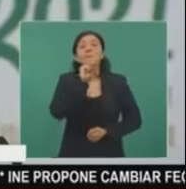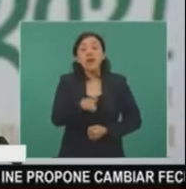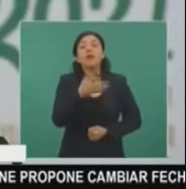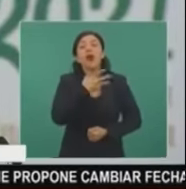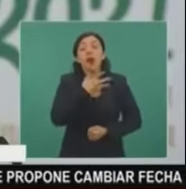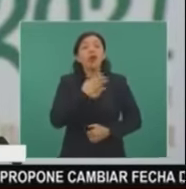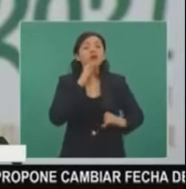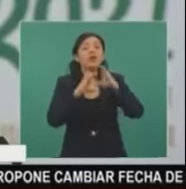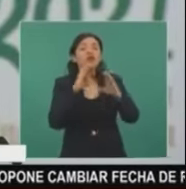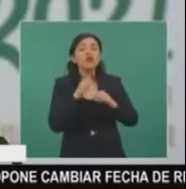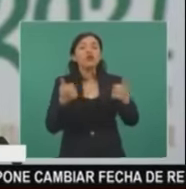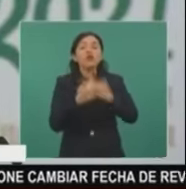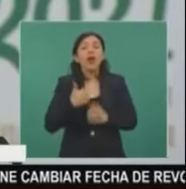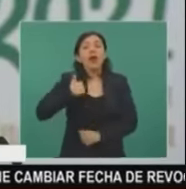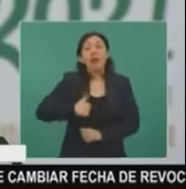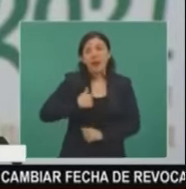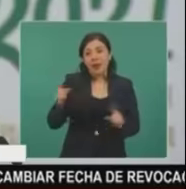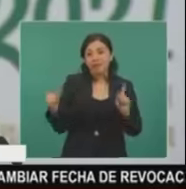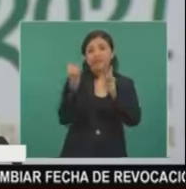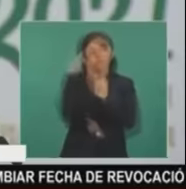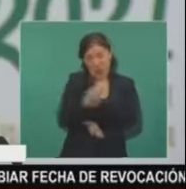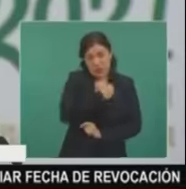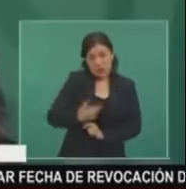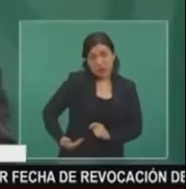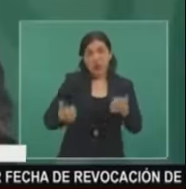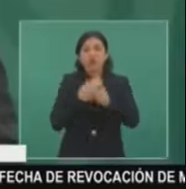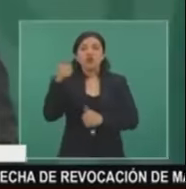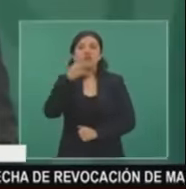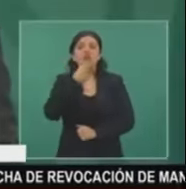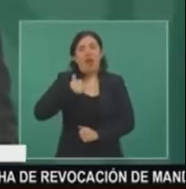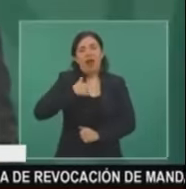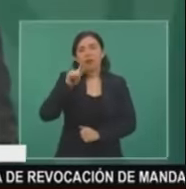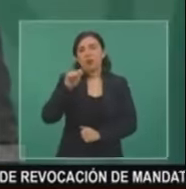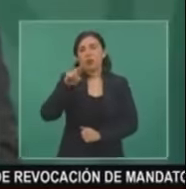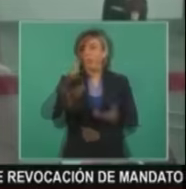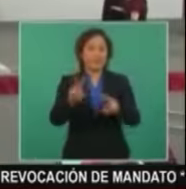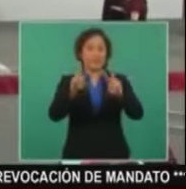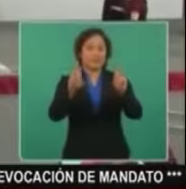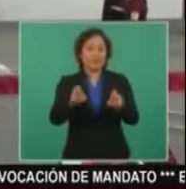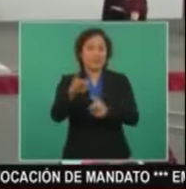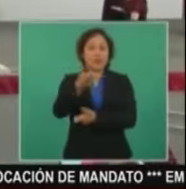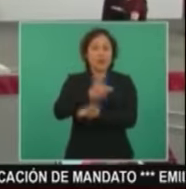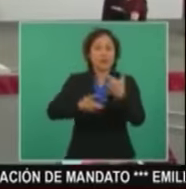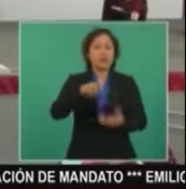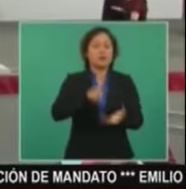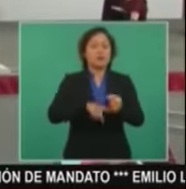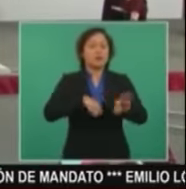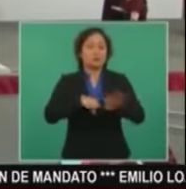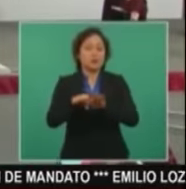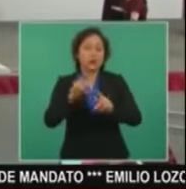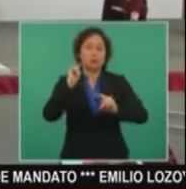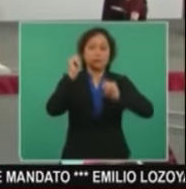un diálogo bilateral con Canadá, con el primer ministro Trudeau, de aproximadamente la misma duración de 1 hora. Dentro de una